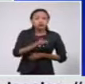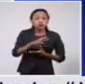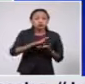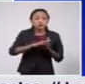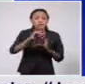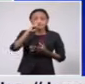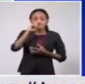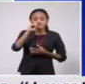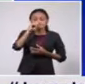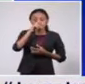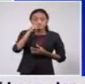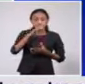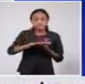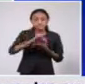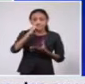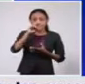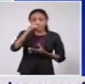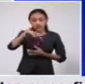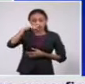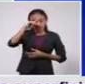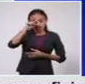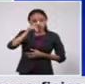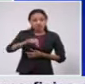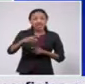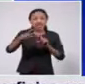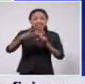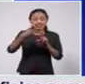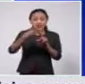Matahambre y 3 en Consolación del Sur.